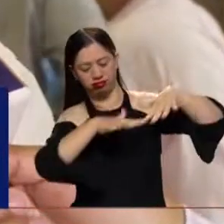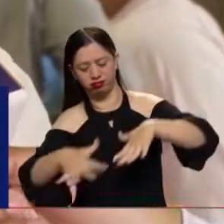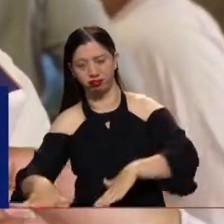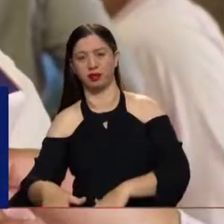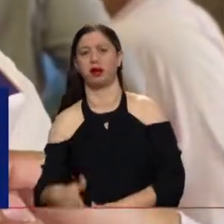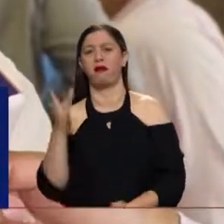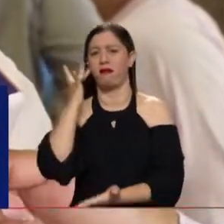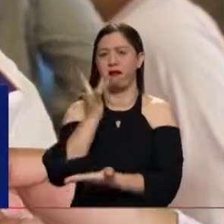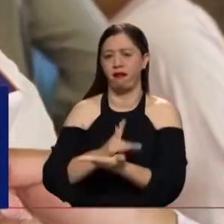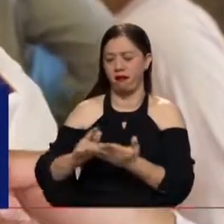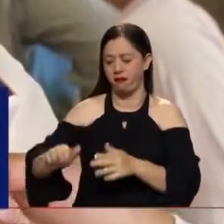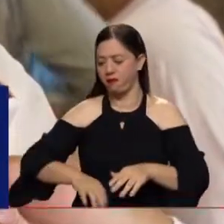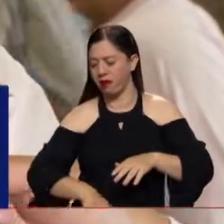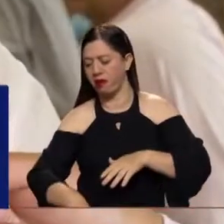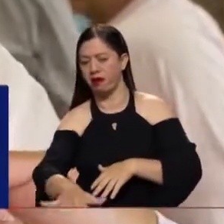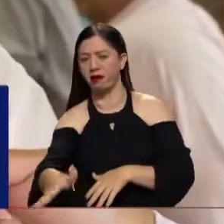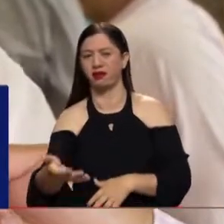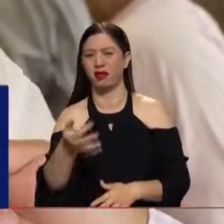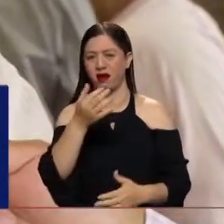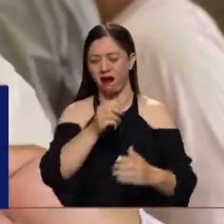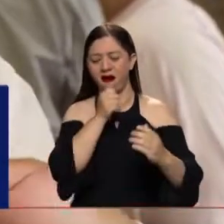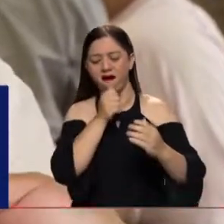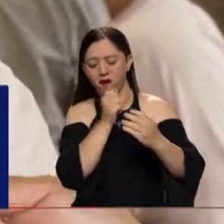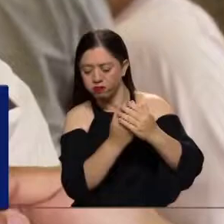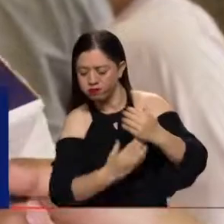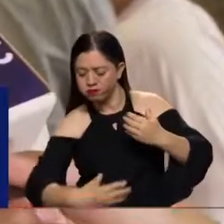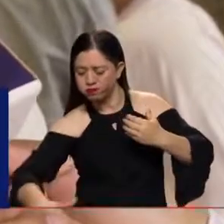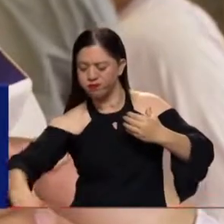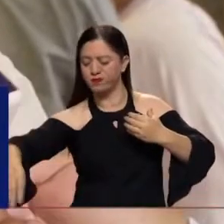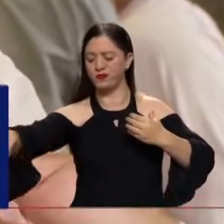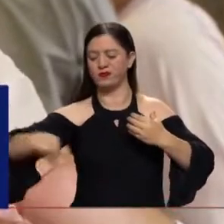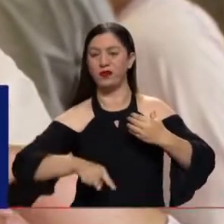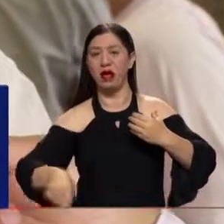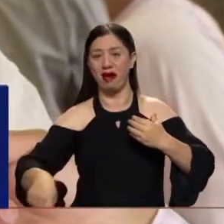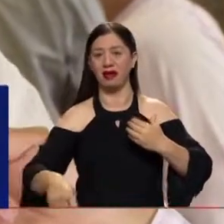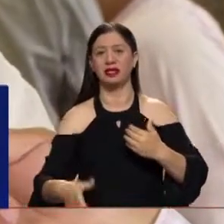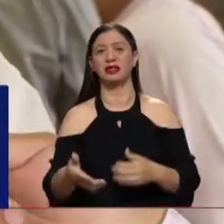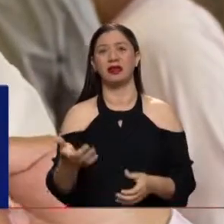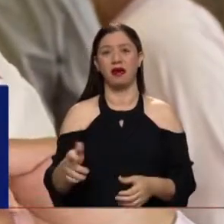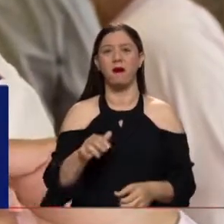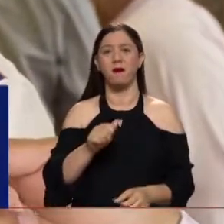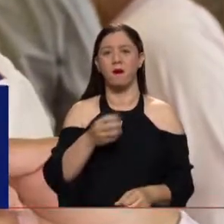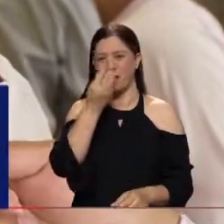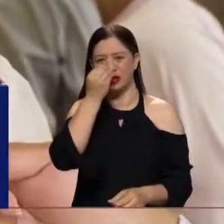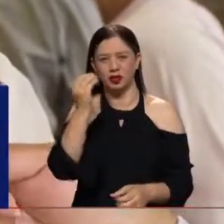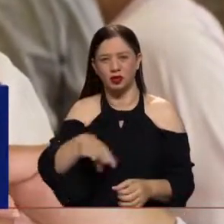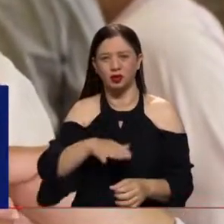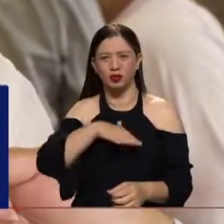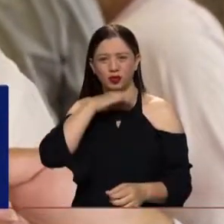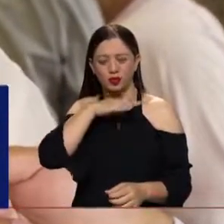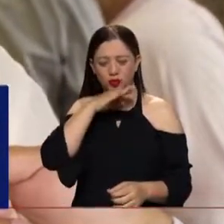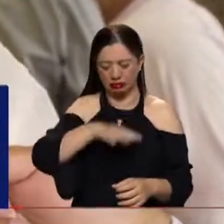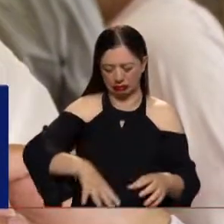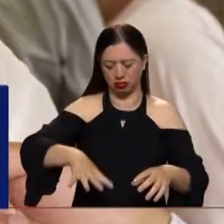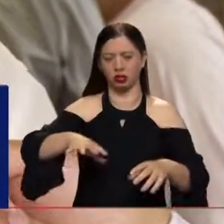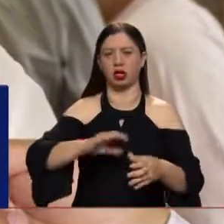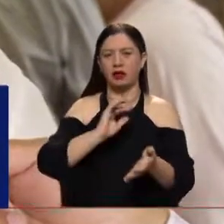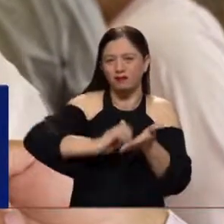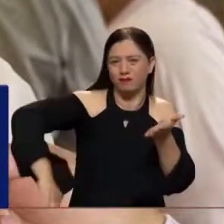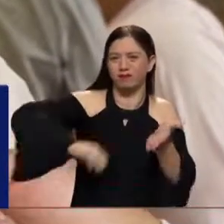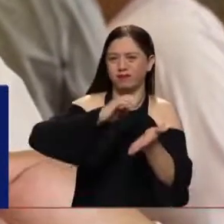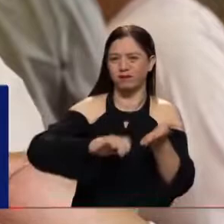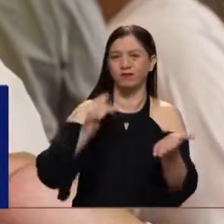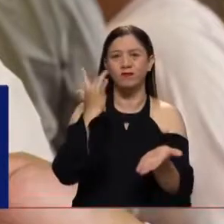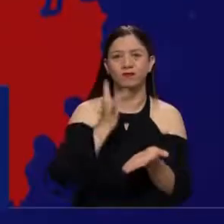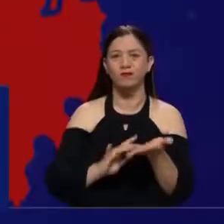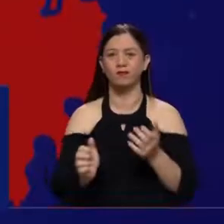de canales, alcantarillas, espacios donde los residuos existentes reducen la capacidad hidráulica